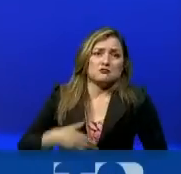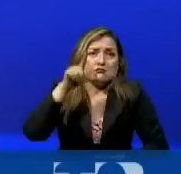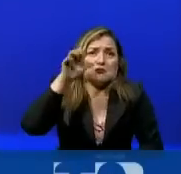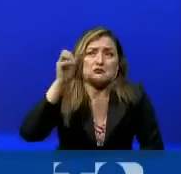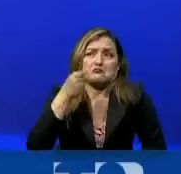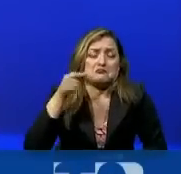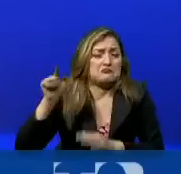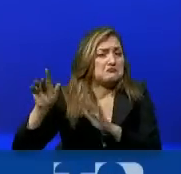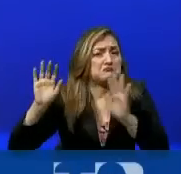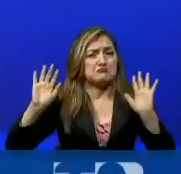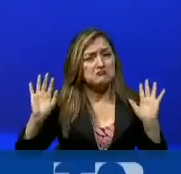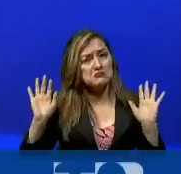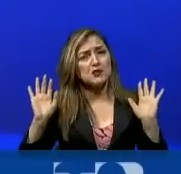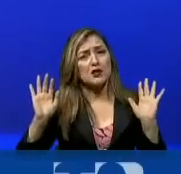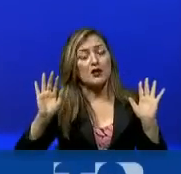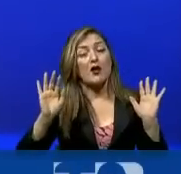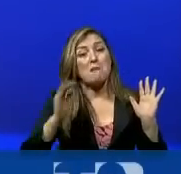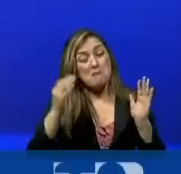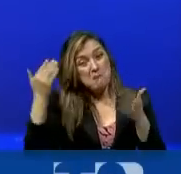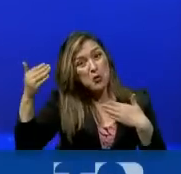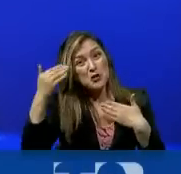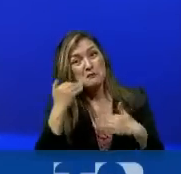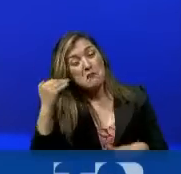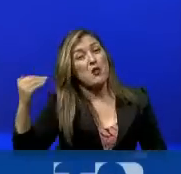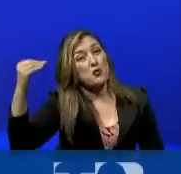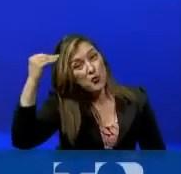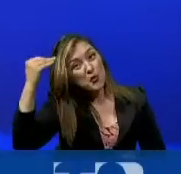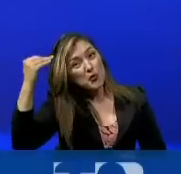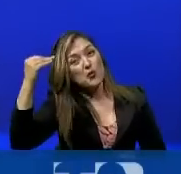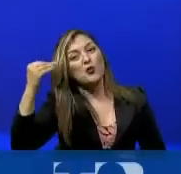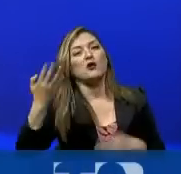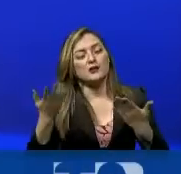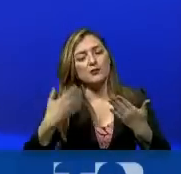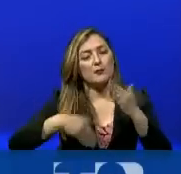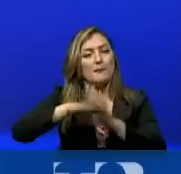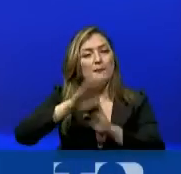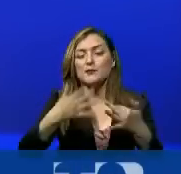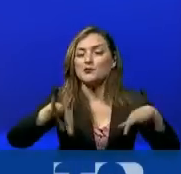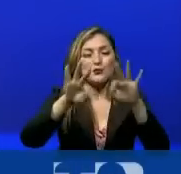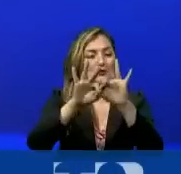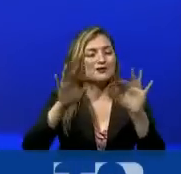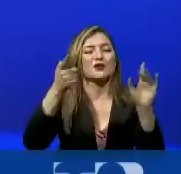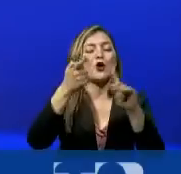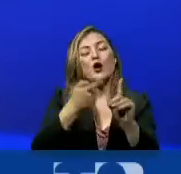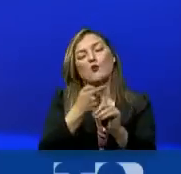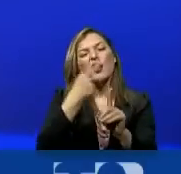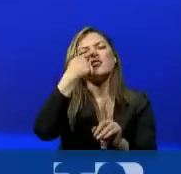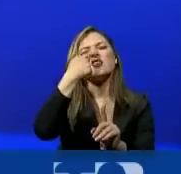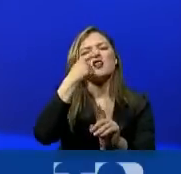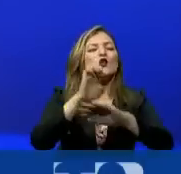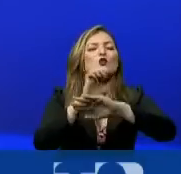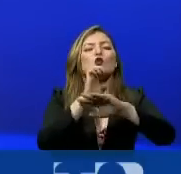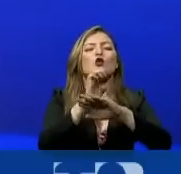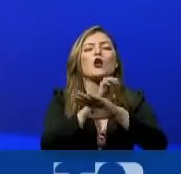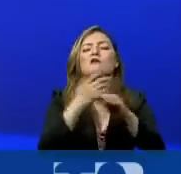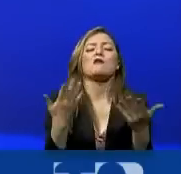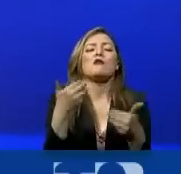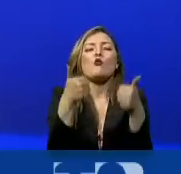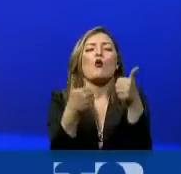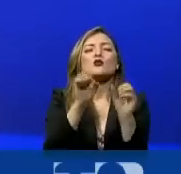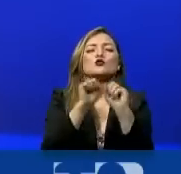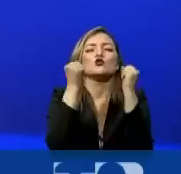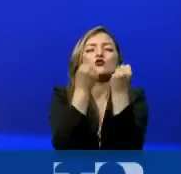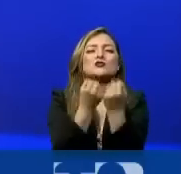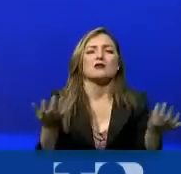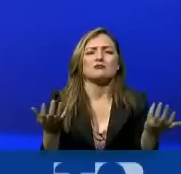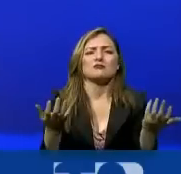nosotros lo ratificamos. La madurez política debe primar en el país. El interés de los ecuatorianos, el interés de todos los sectores sociales